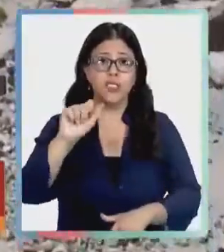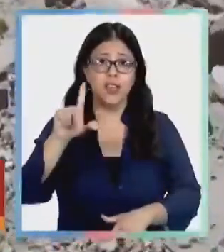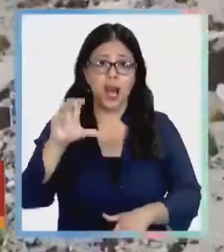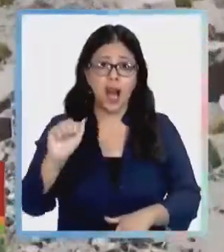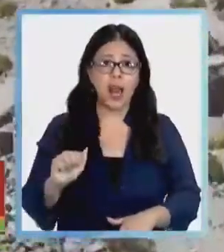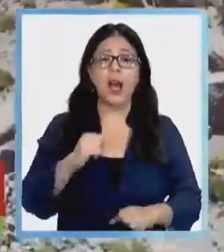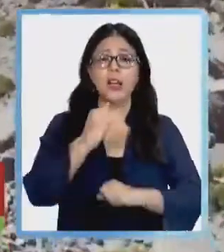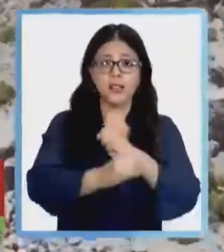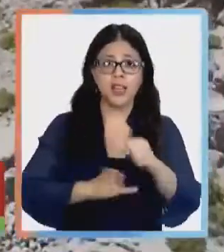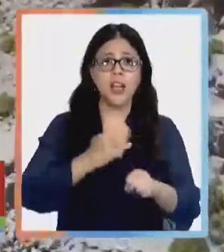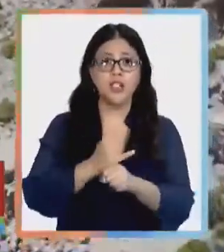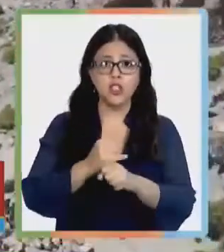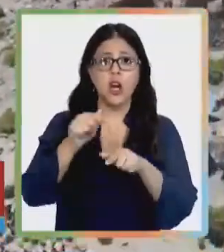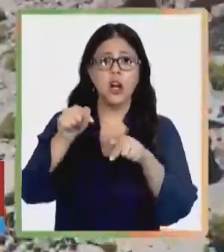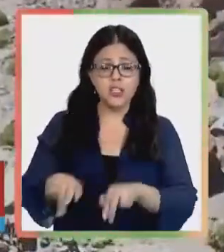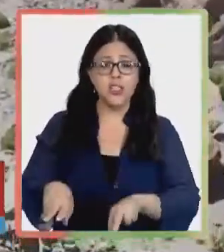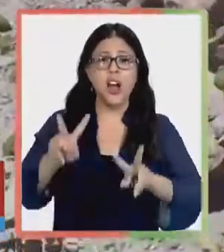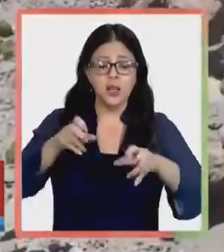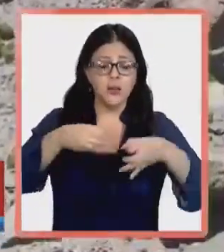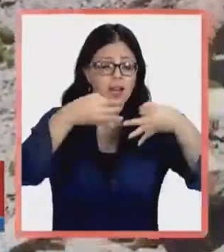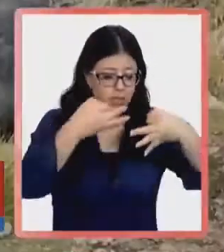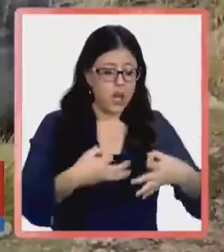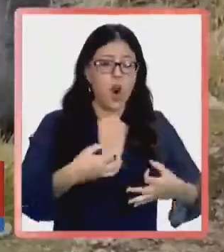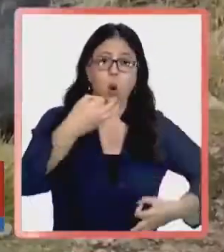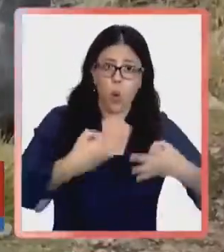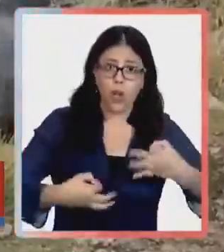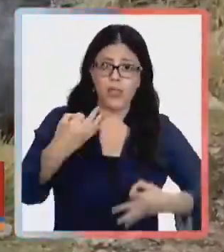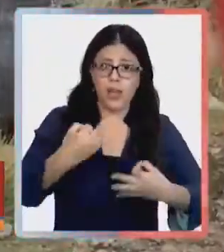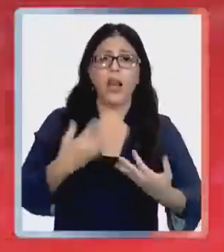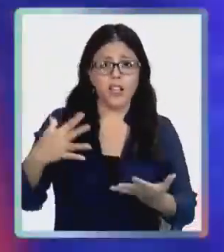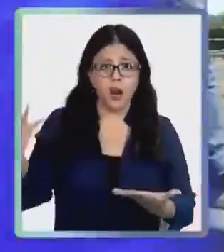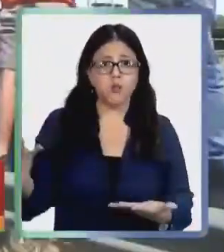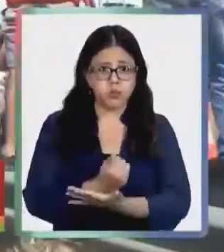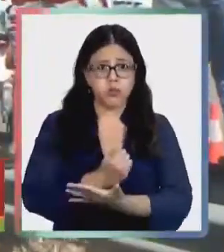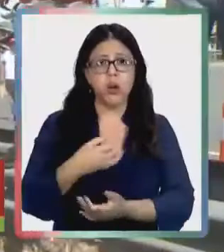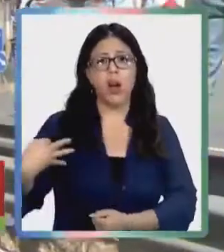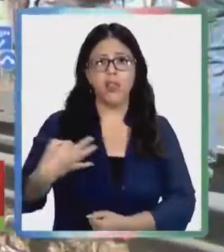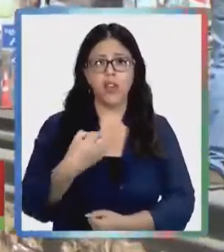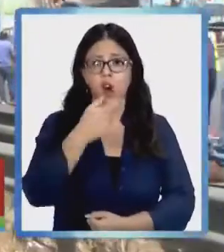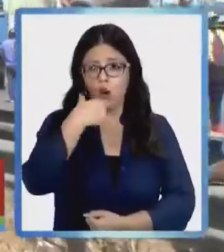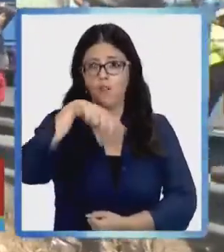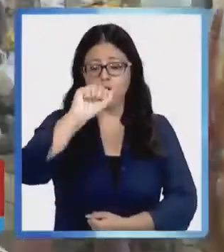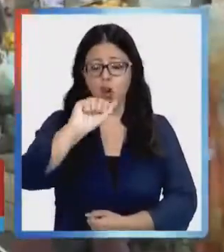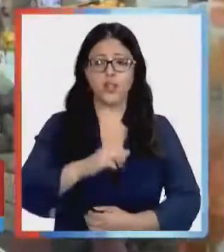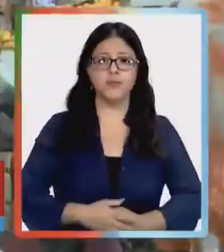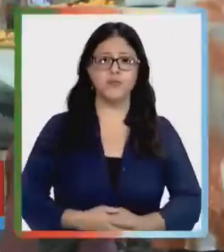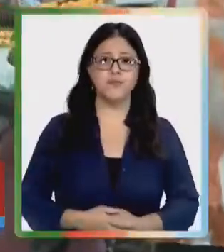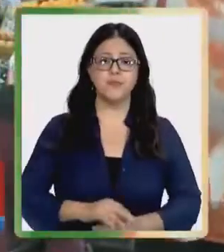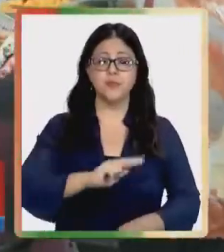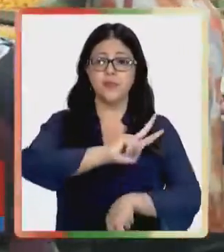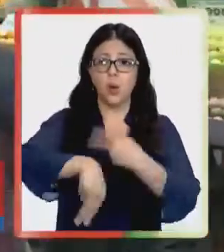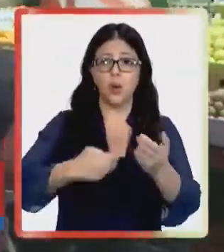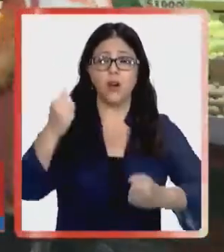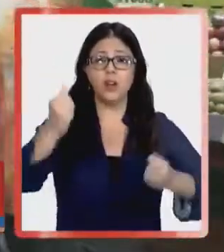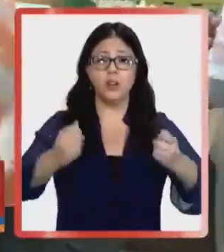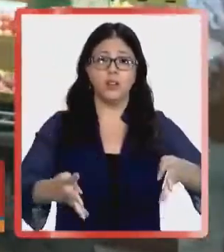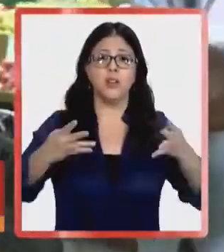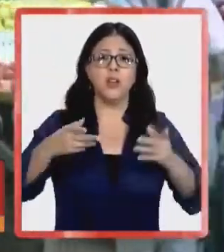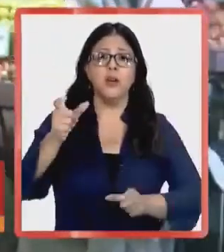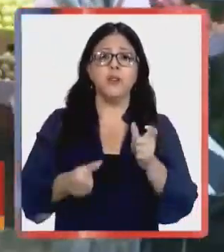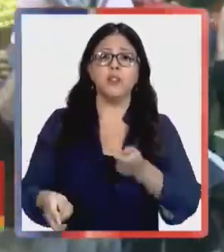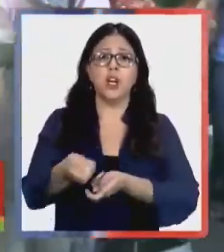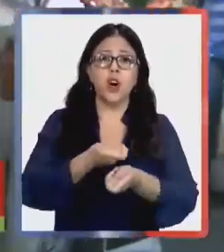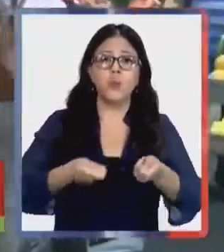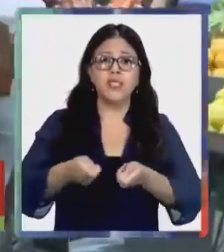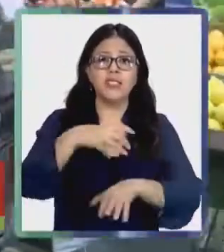por certeza jurídica y la obtuvimos, dijo el presidente Gabriel Boric. Después del paro de los camioneros, los comerciantes del Maule se quejan que